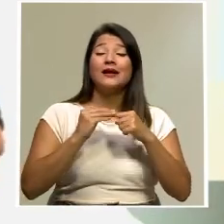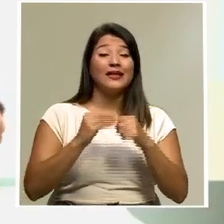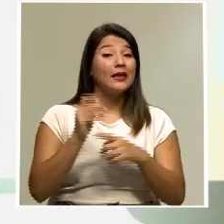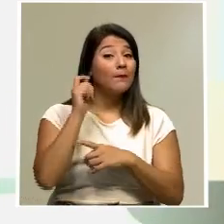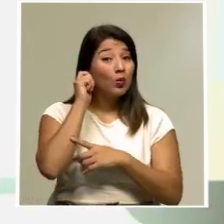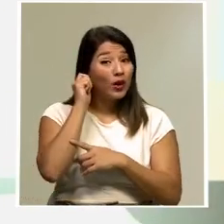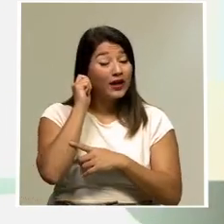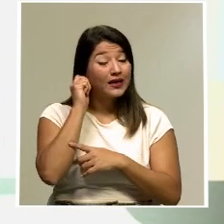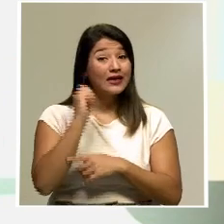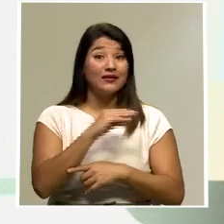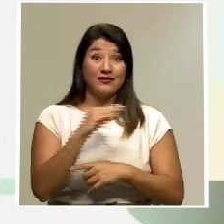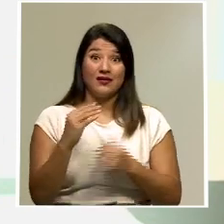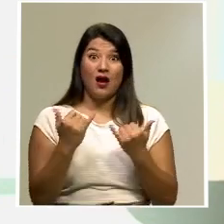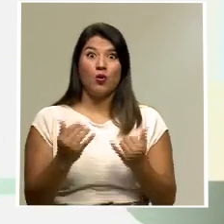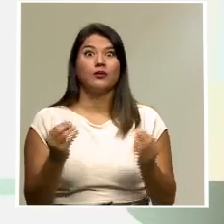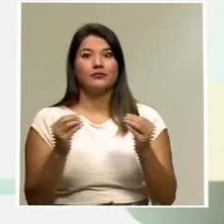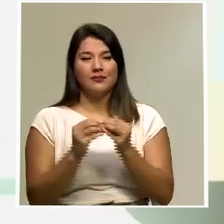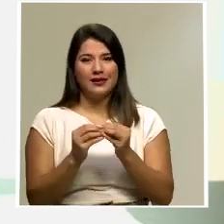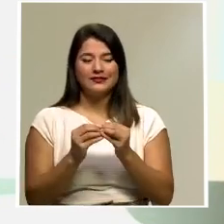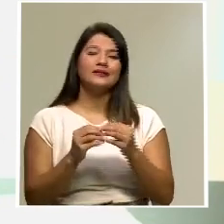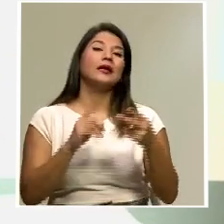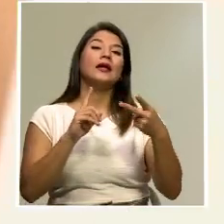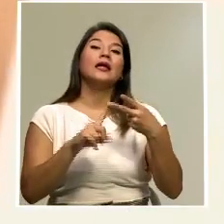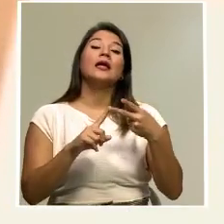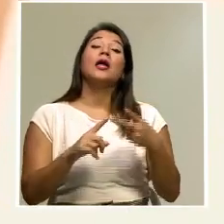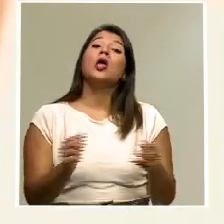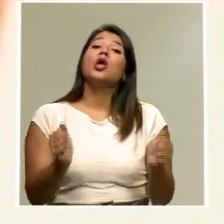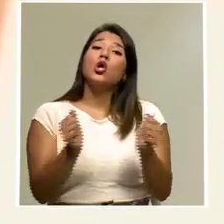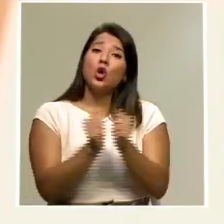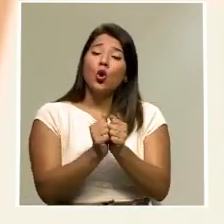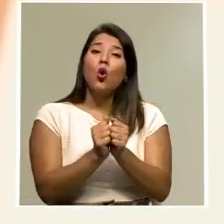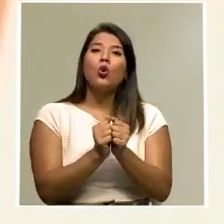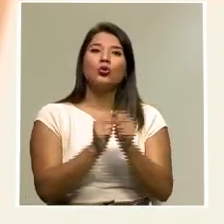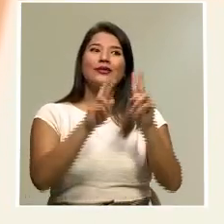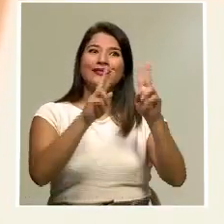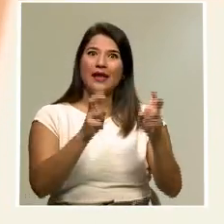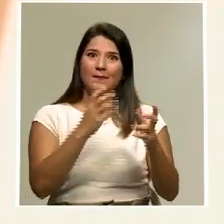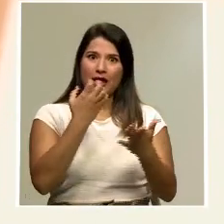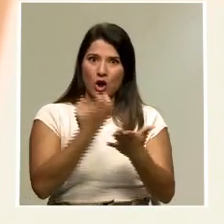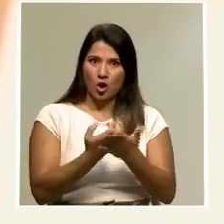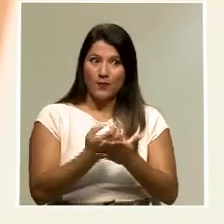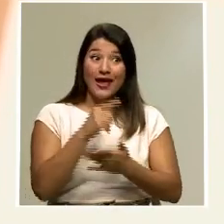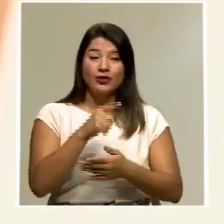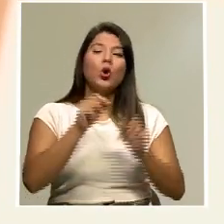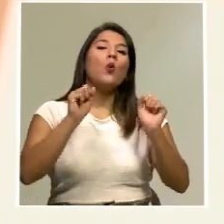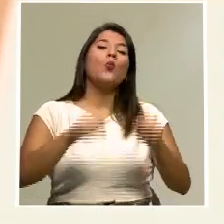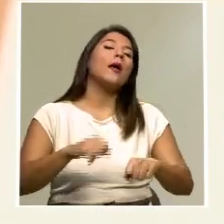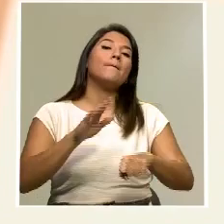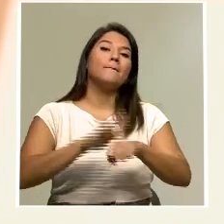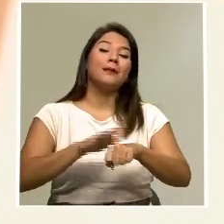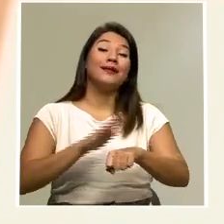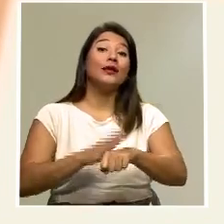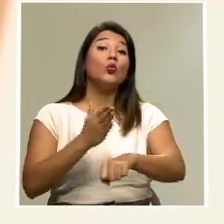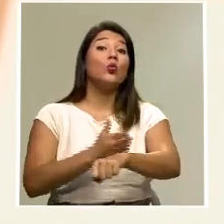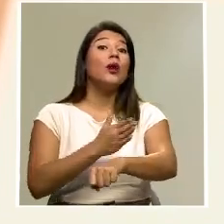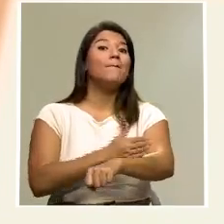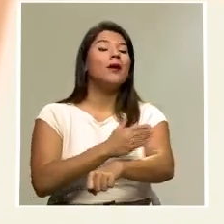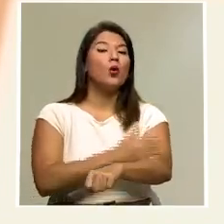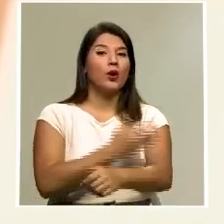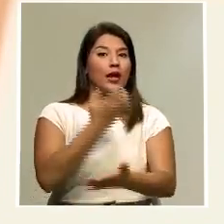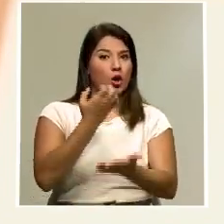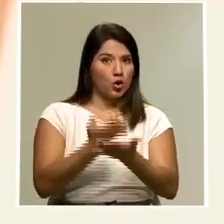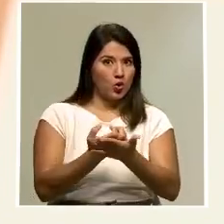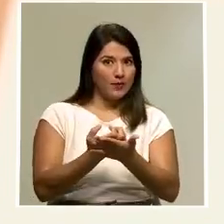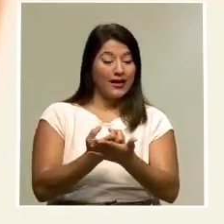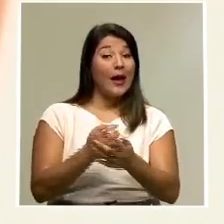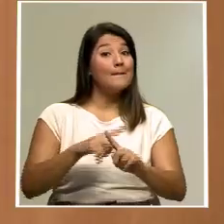profunda, y acompañado de una agenda económica que pueda permitir una recuperación, una transición